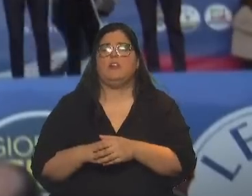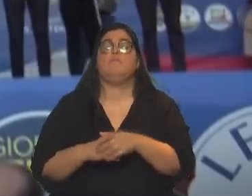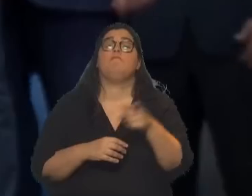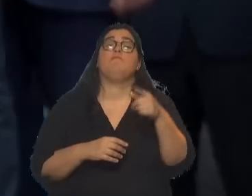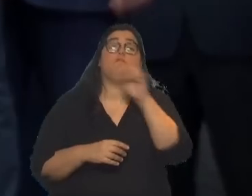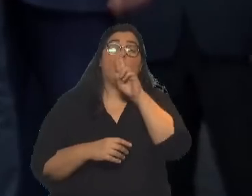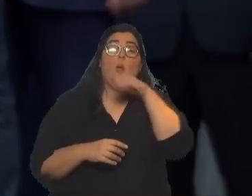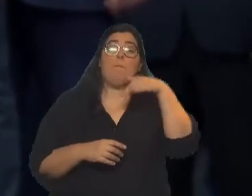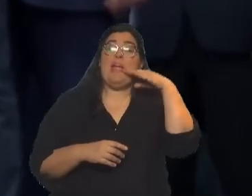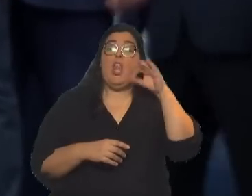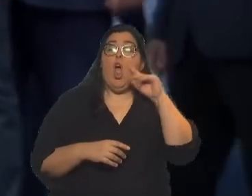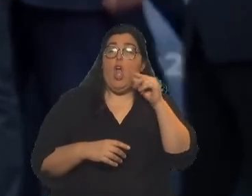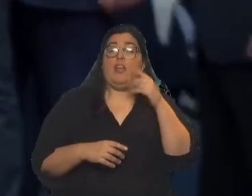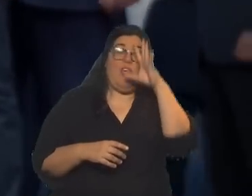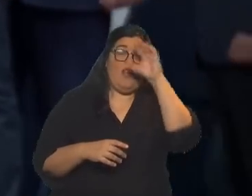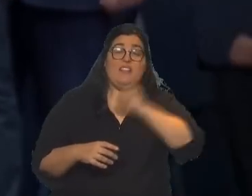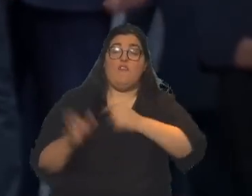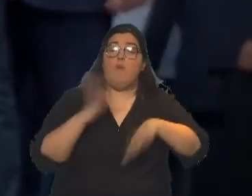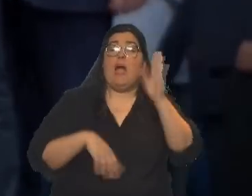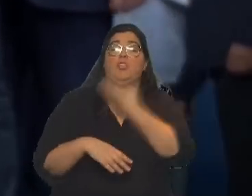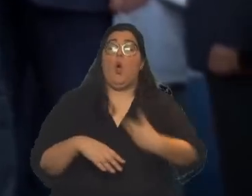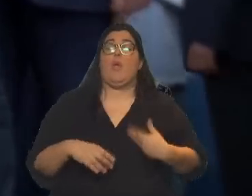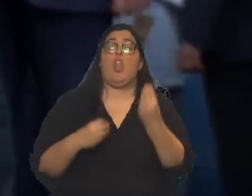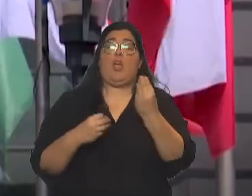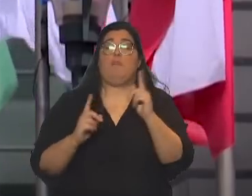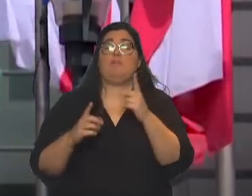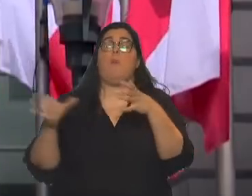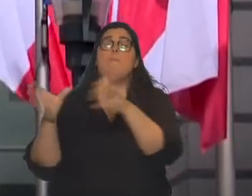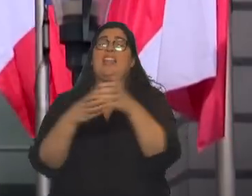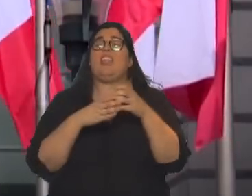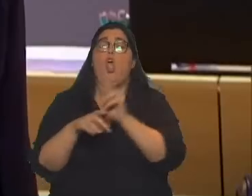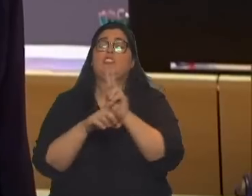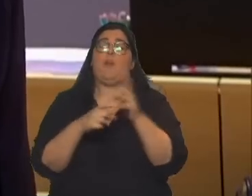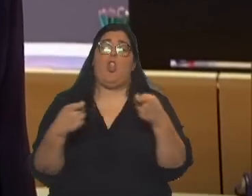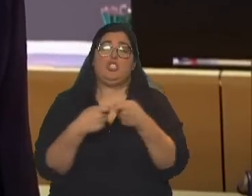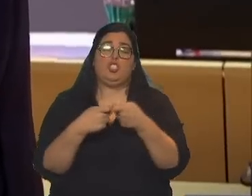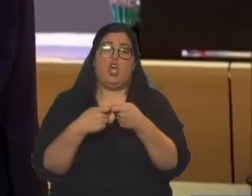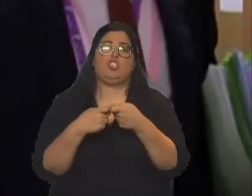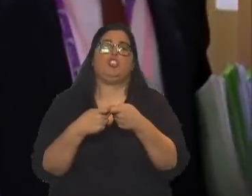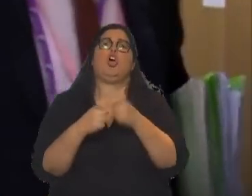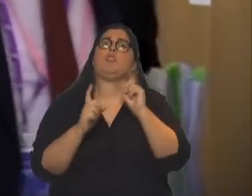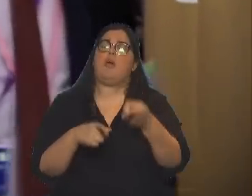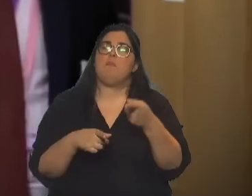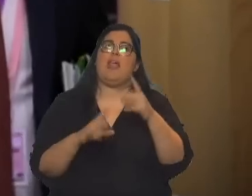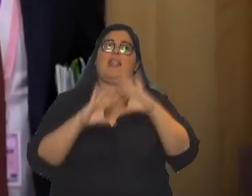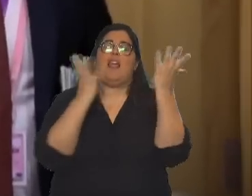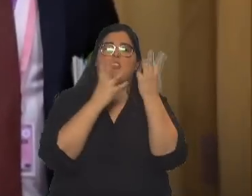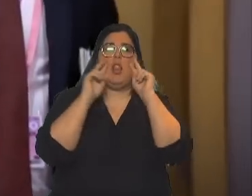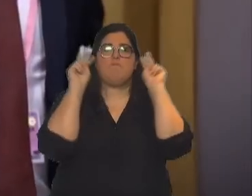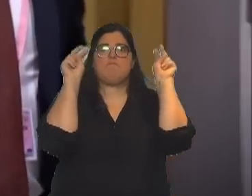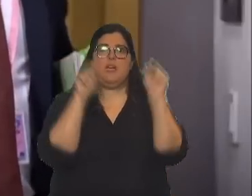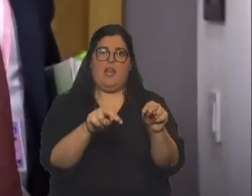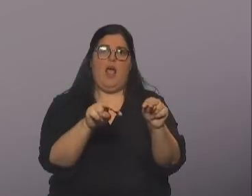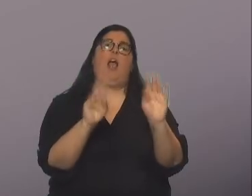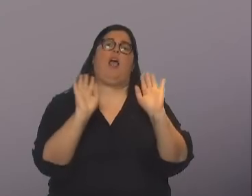será gobernar no solo en alianza con los partidos conservadores, sino sobre todo ante la atenta mirada internacional,